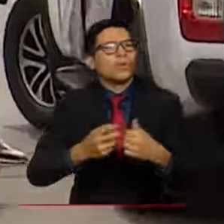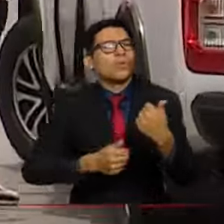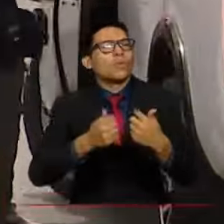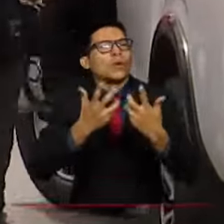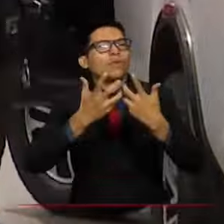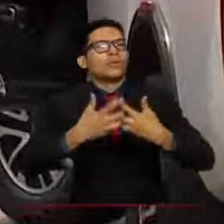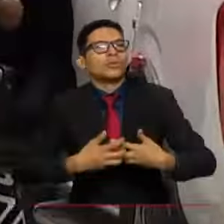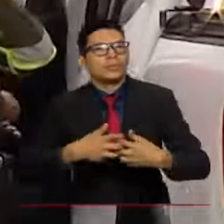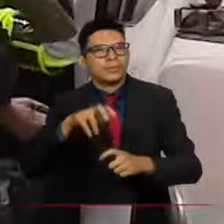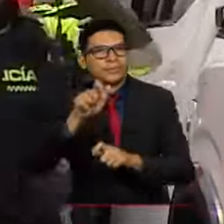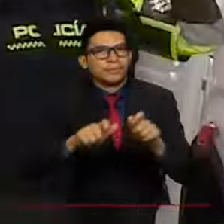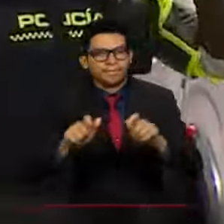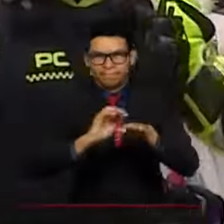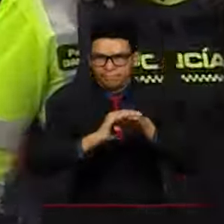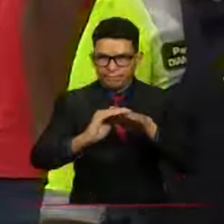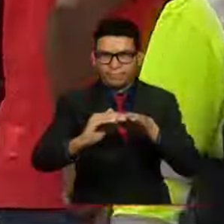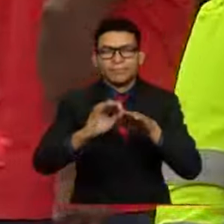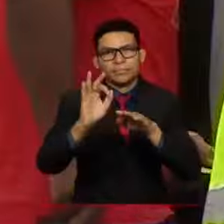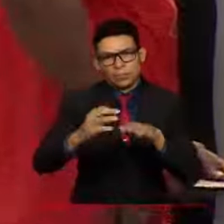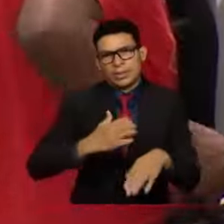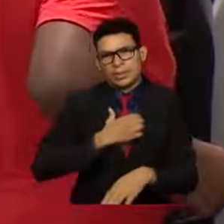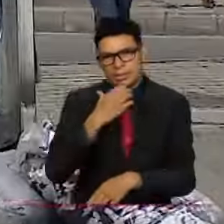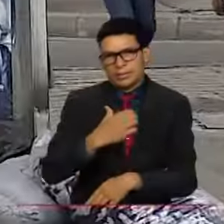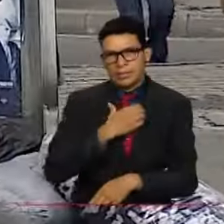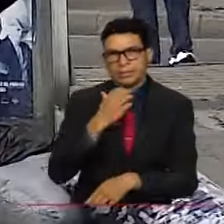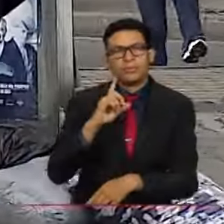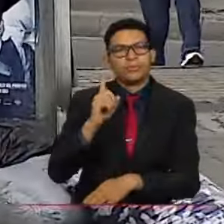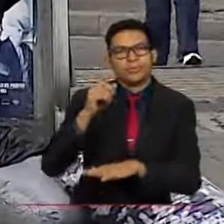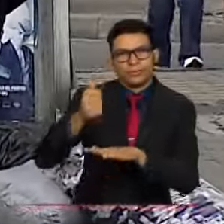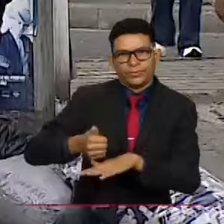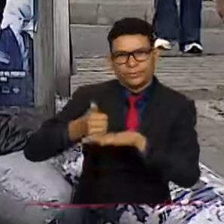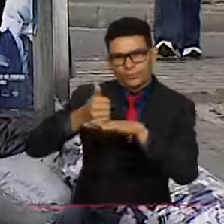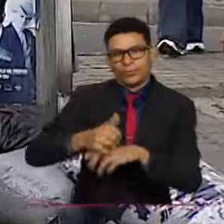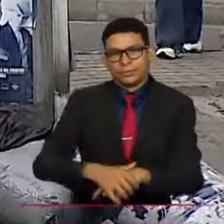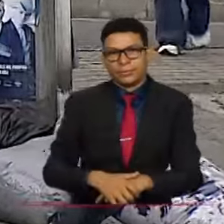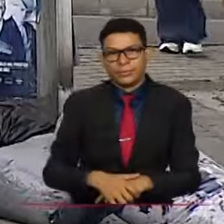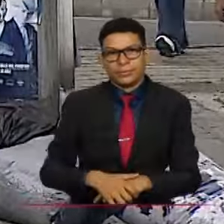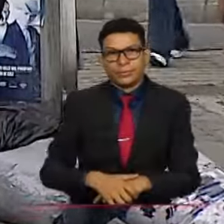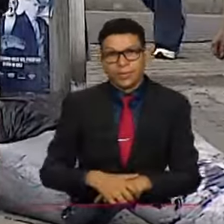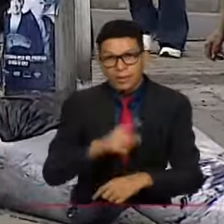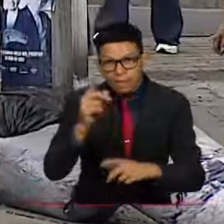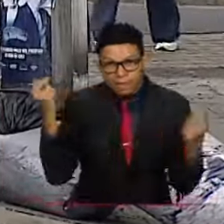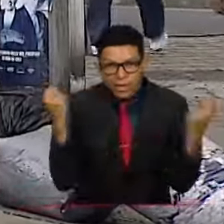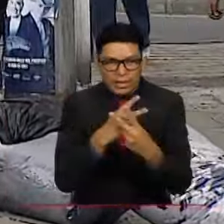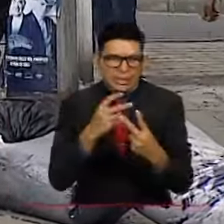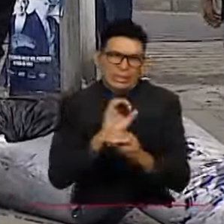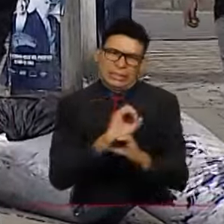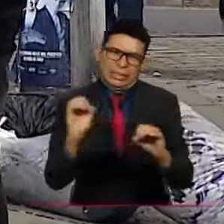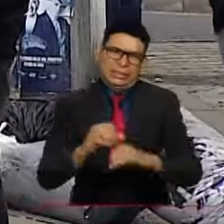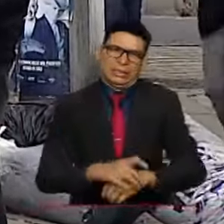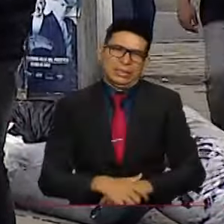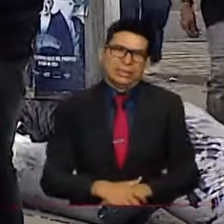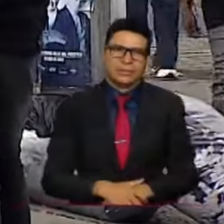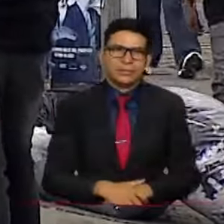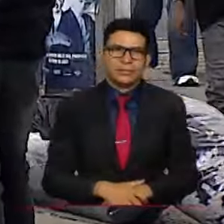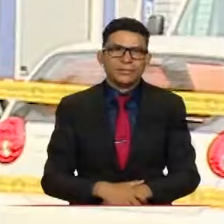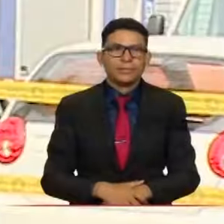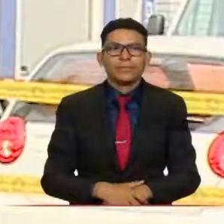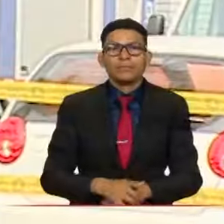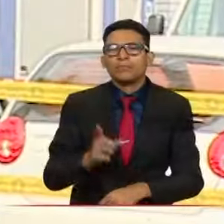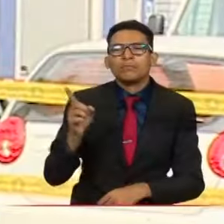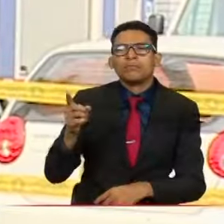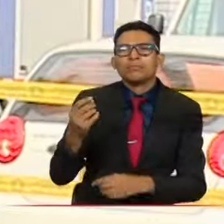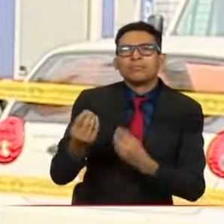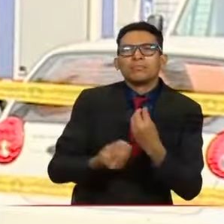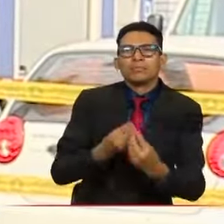de estas personas e invitó a poner las quejas correspondientes ante la autoridad y no recurrir a la violencia. Ok, el operario